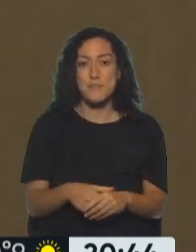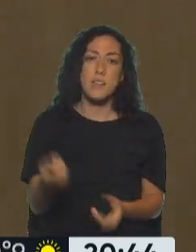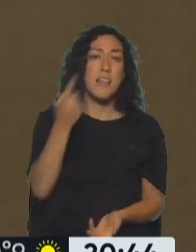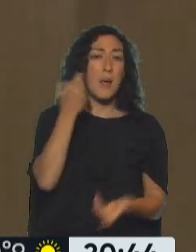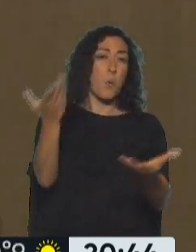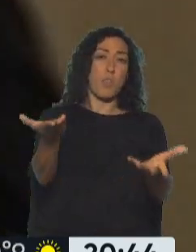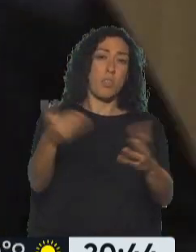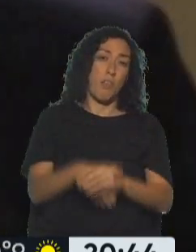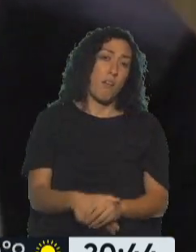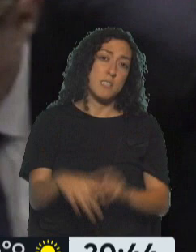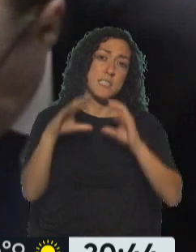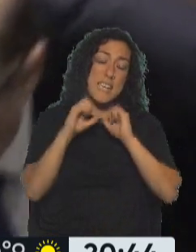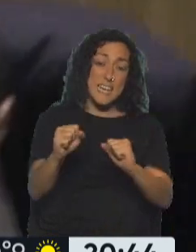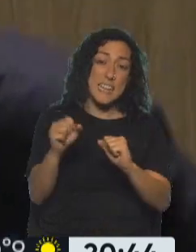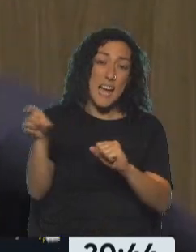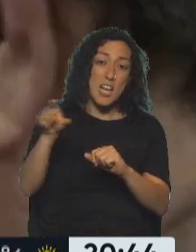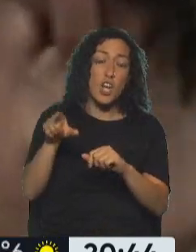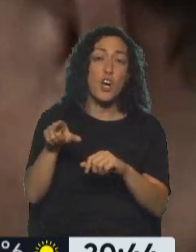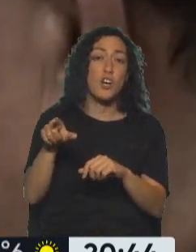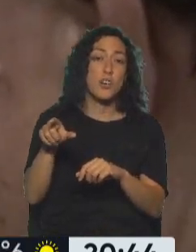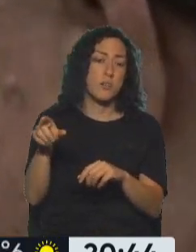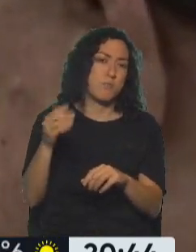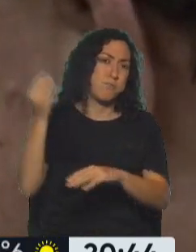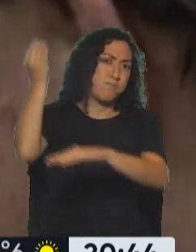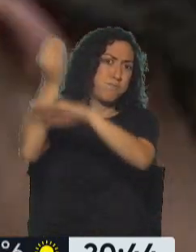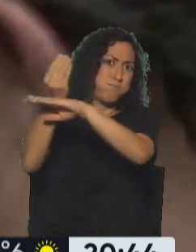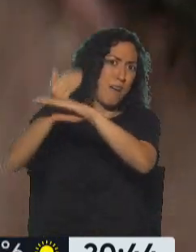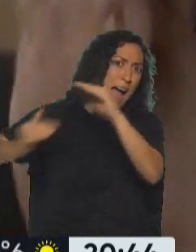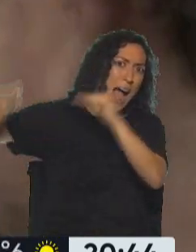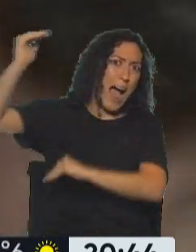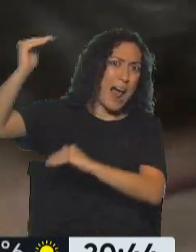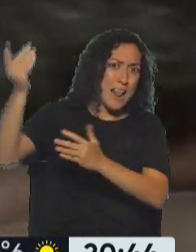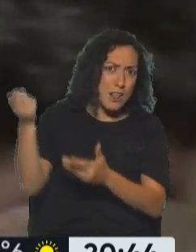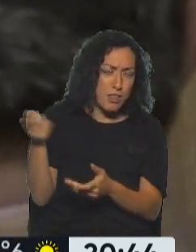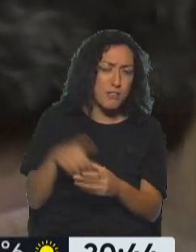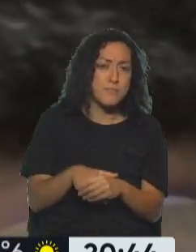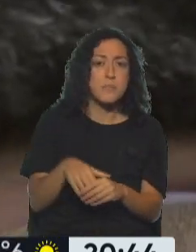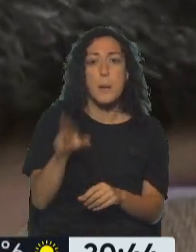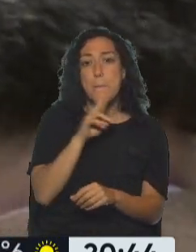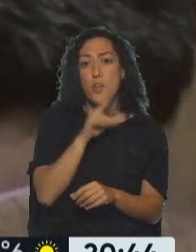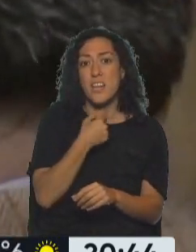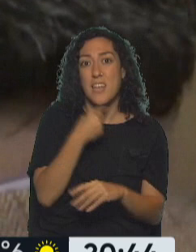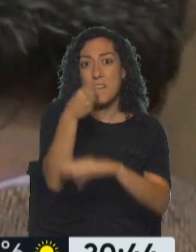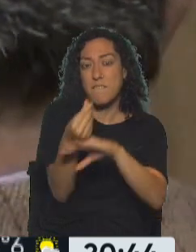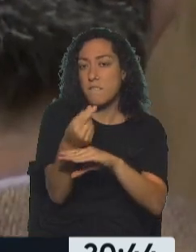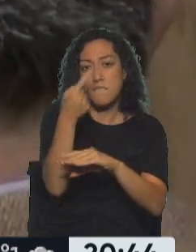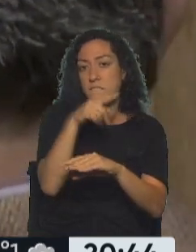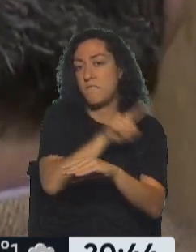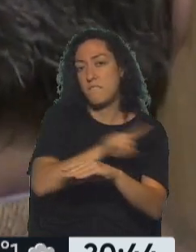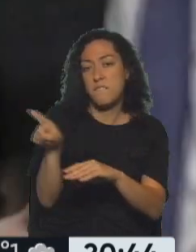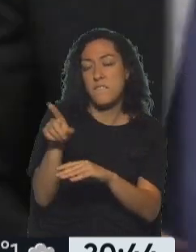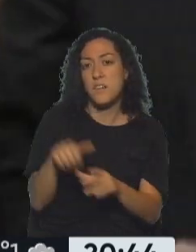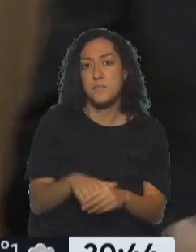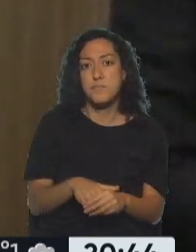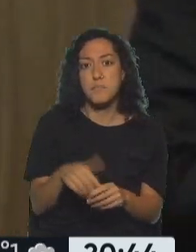secretario de Hemisferio Occidental, un puesto altísimo. En el La Todesca quería estar ahí. Claro, y se confiaba,